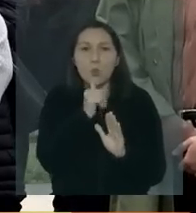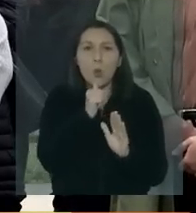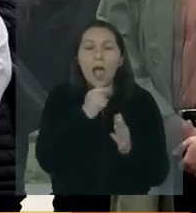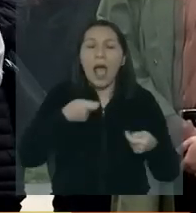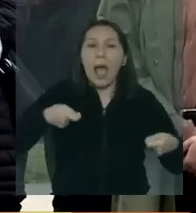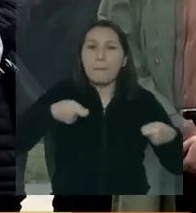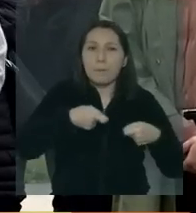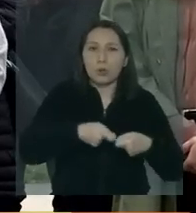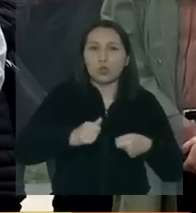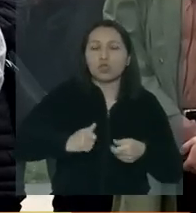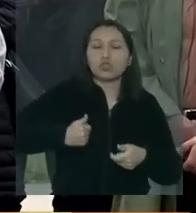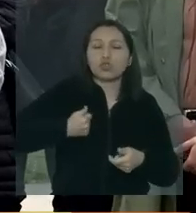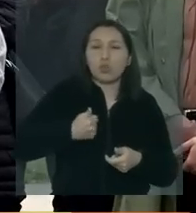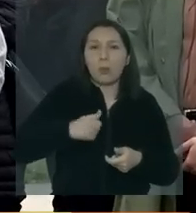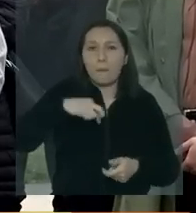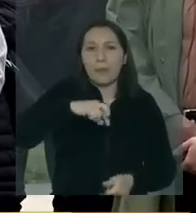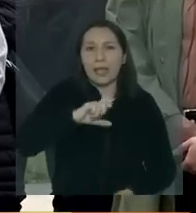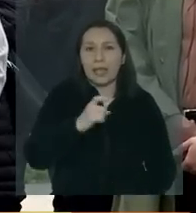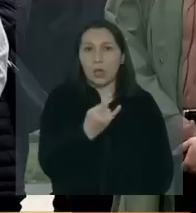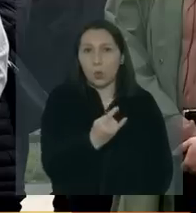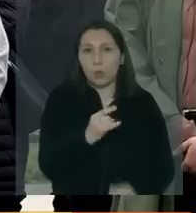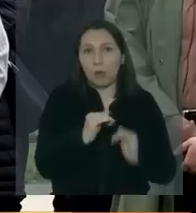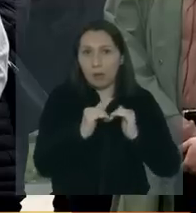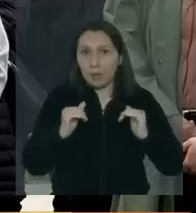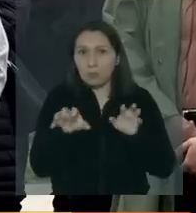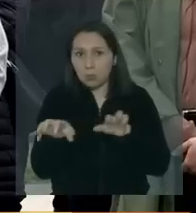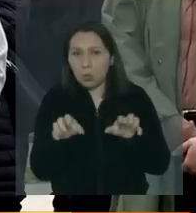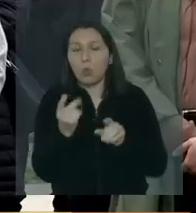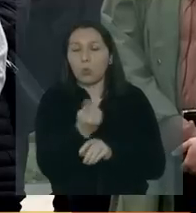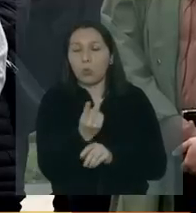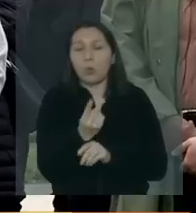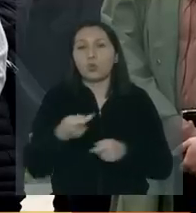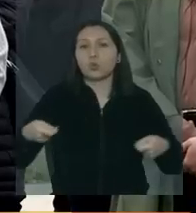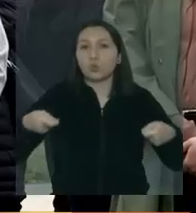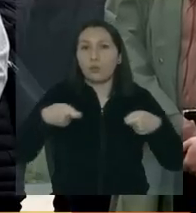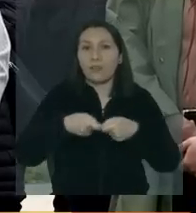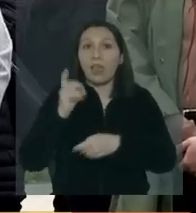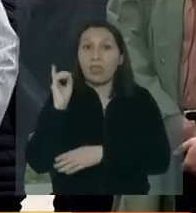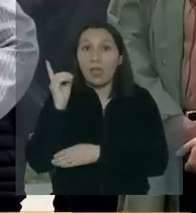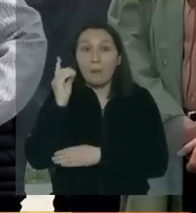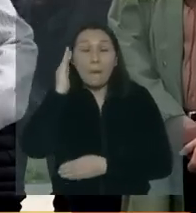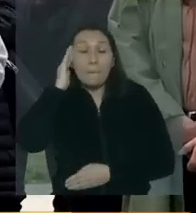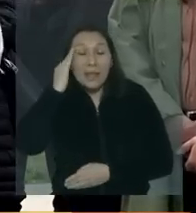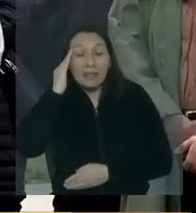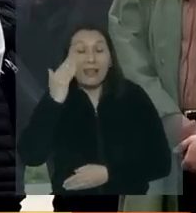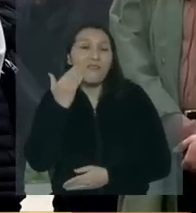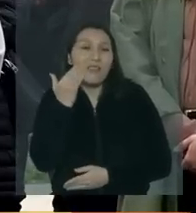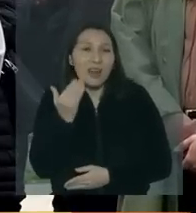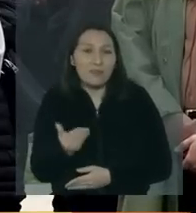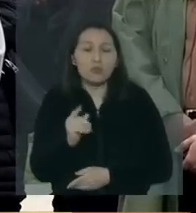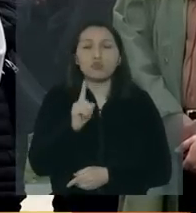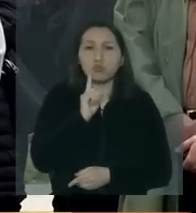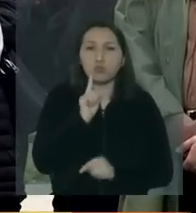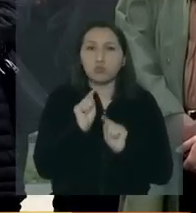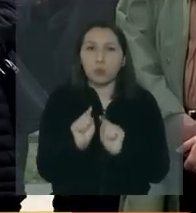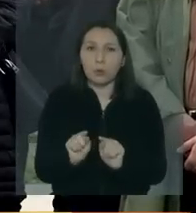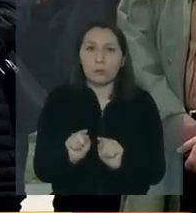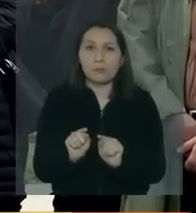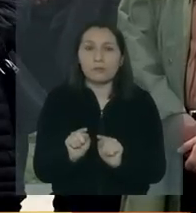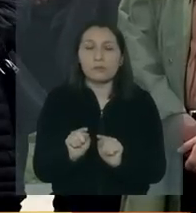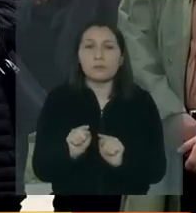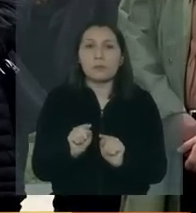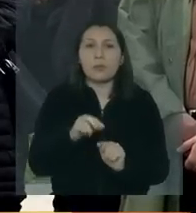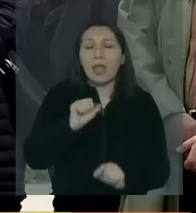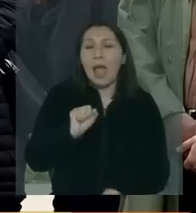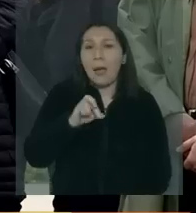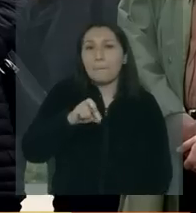aporte previsional solidario ni la PGU. Beneficiarios del subsidio de discapacidad mental, beneficiarios de el